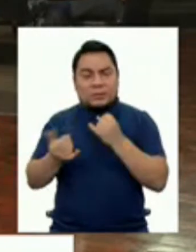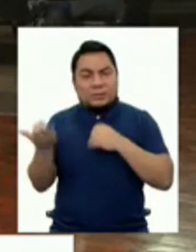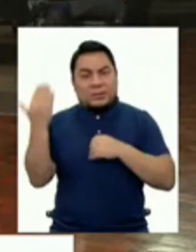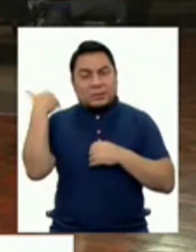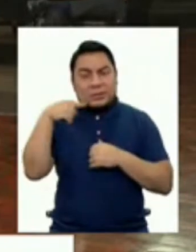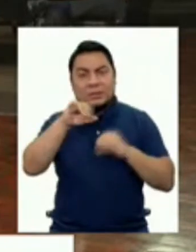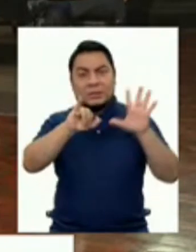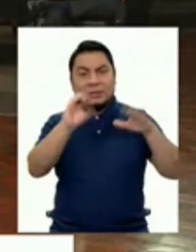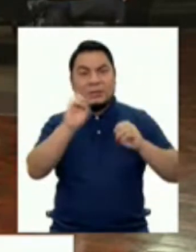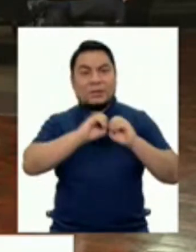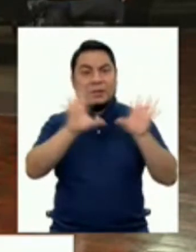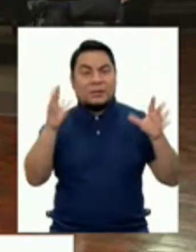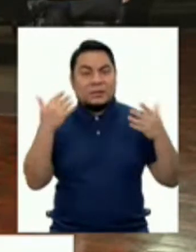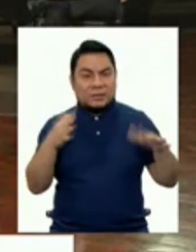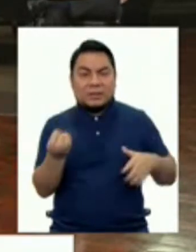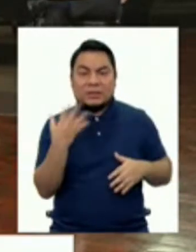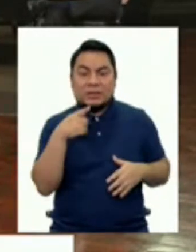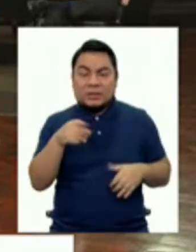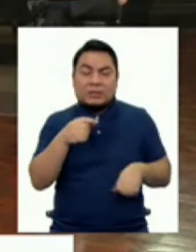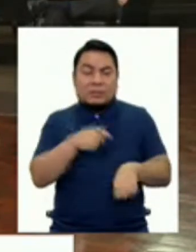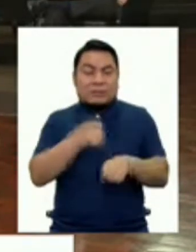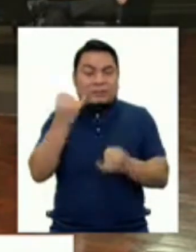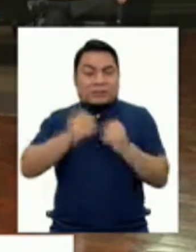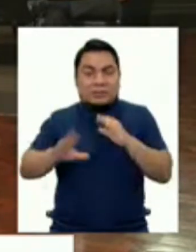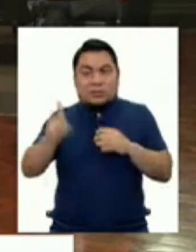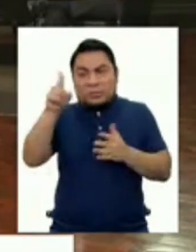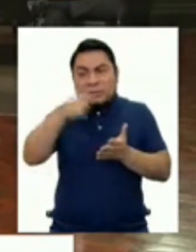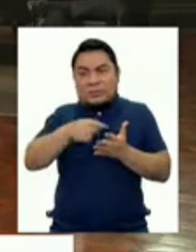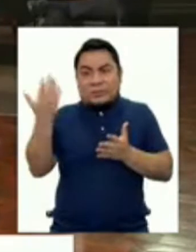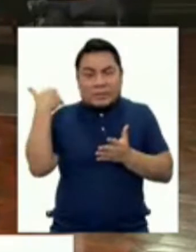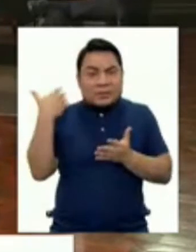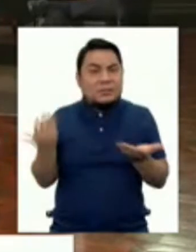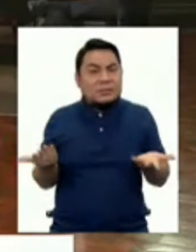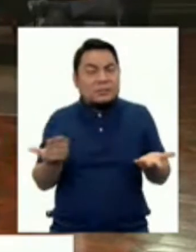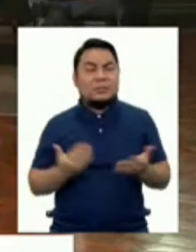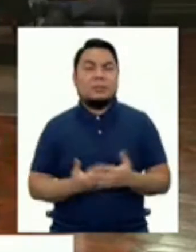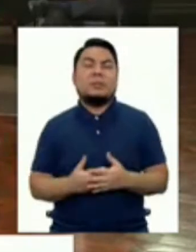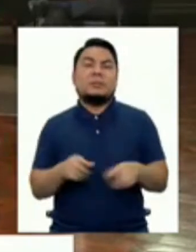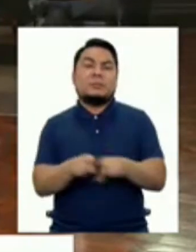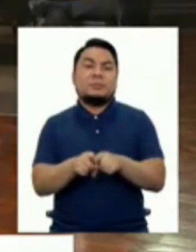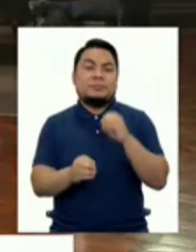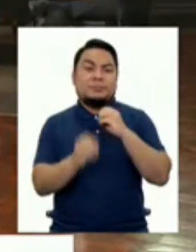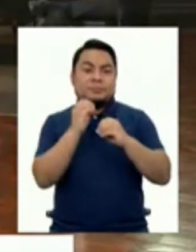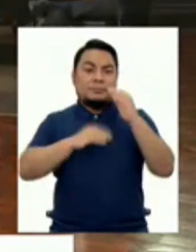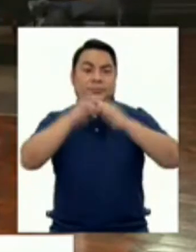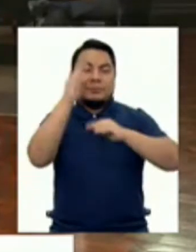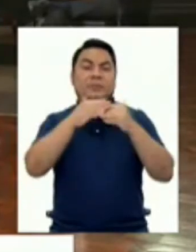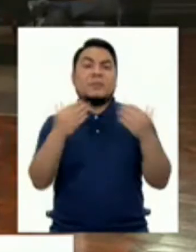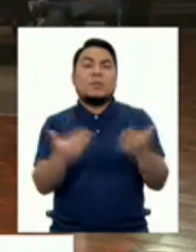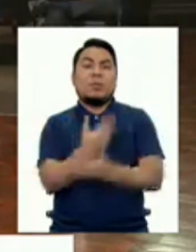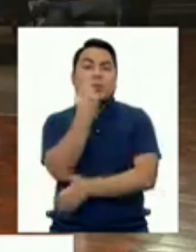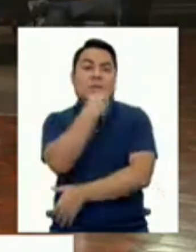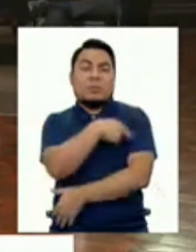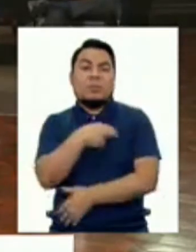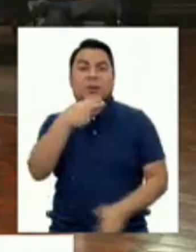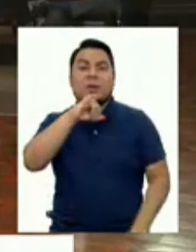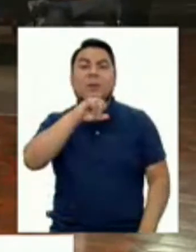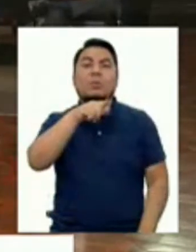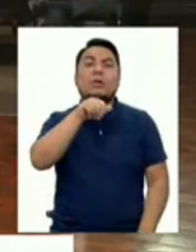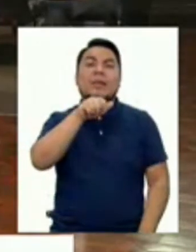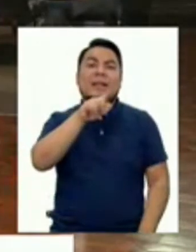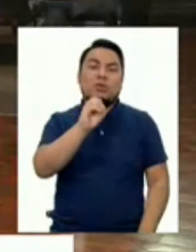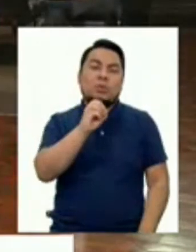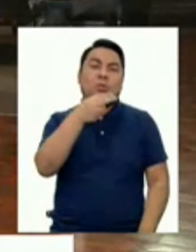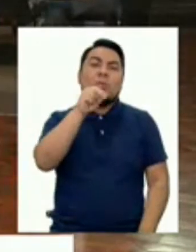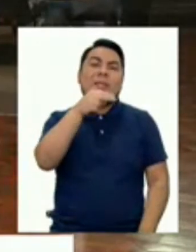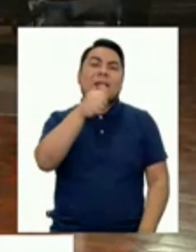fue de 60 días y ese plazo terminó hace más de una semana? Además, la construcción del nuevo Hospital Hipólito Unanue